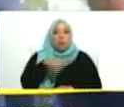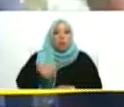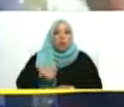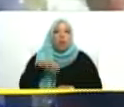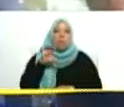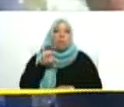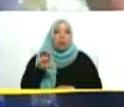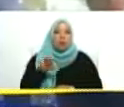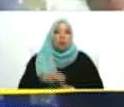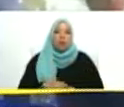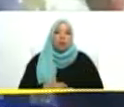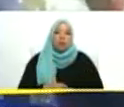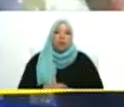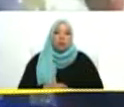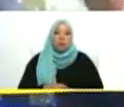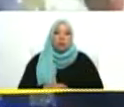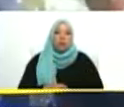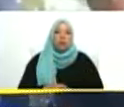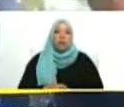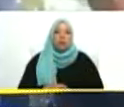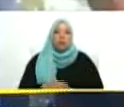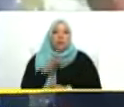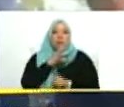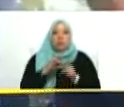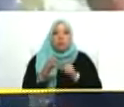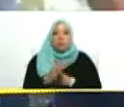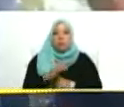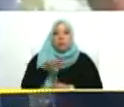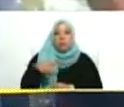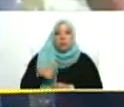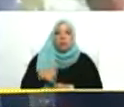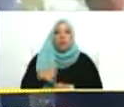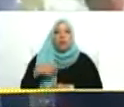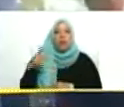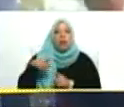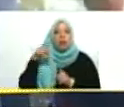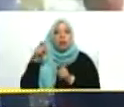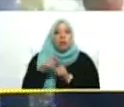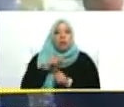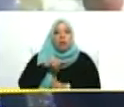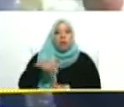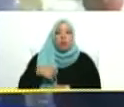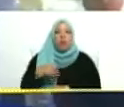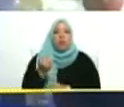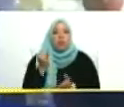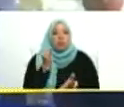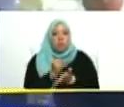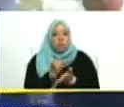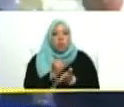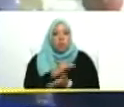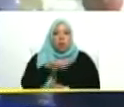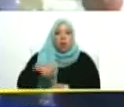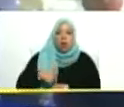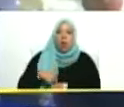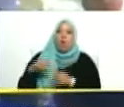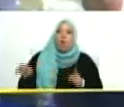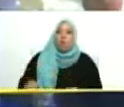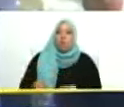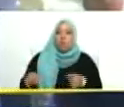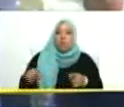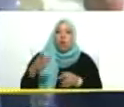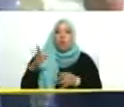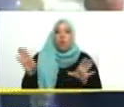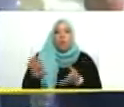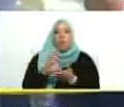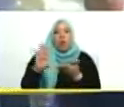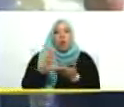patria es con nuestra cultura, con nuestra espiritualidad, con nuestra identidad, con nuestra música, con nuestro canto,